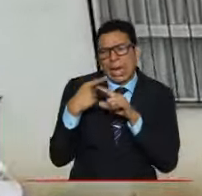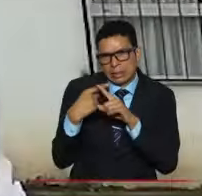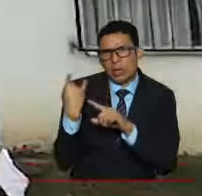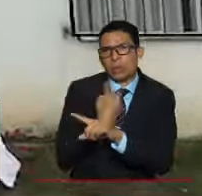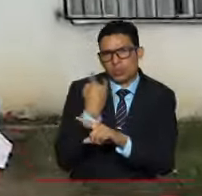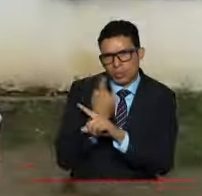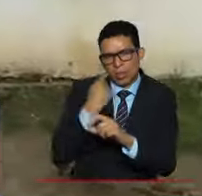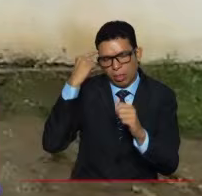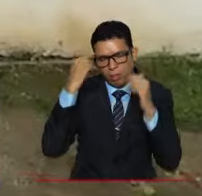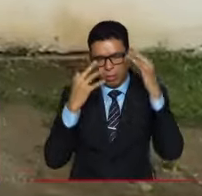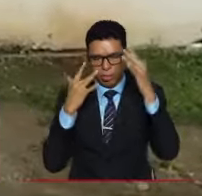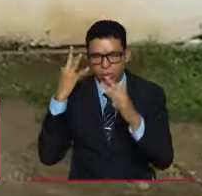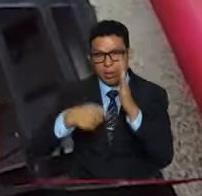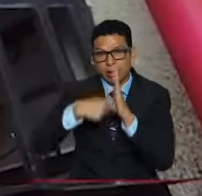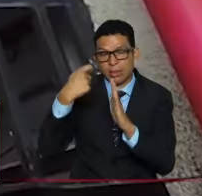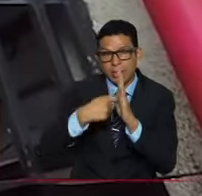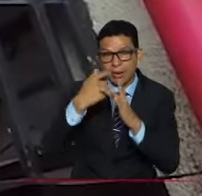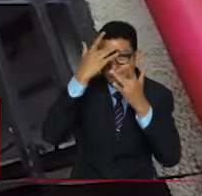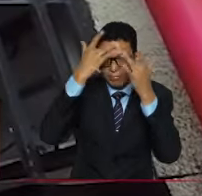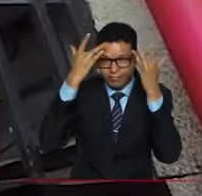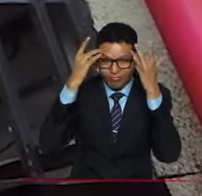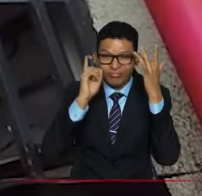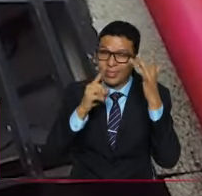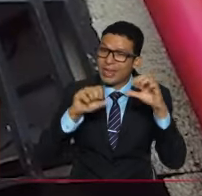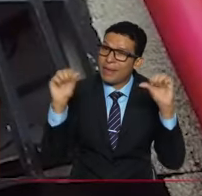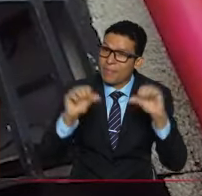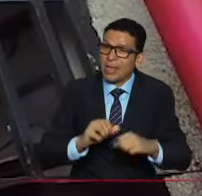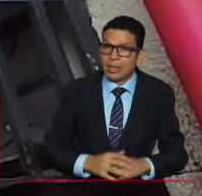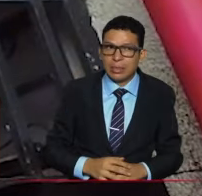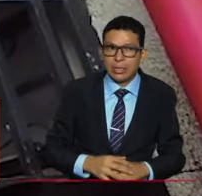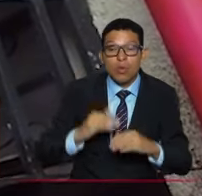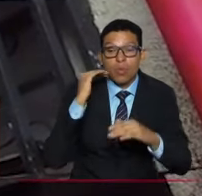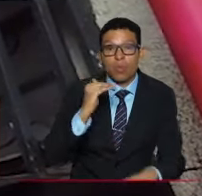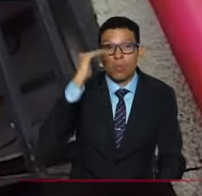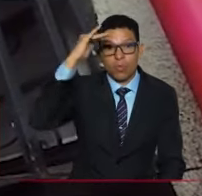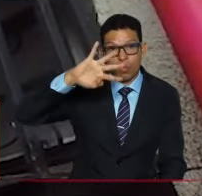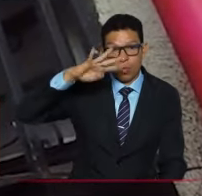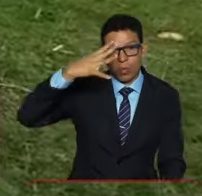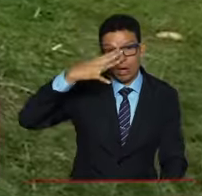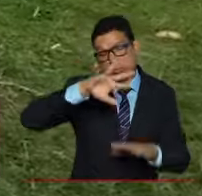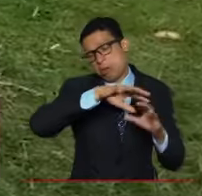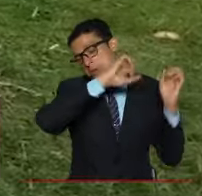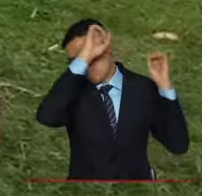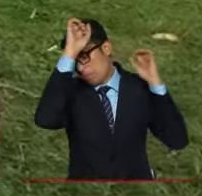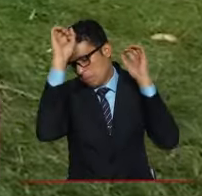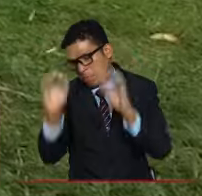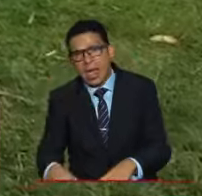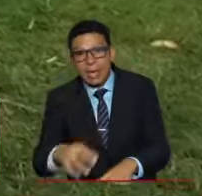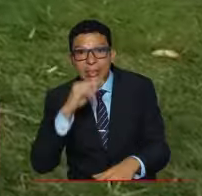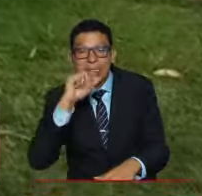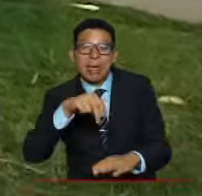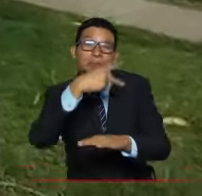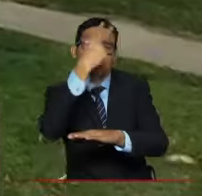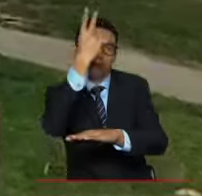consumo de estupefacientes y al parecer con enfermedad mental, la lanzó desde el cuarto piso de una unidad residencial en el barrio El Rodeo del municipio